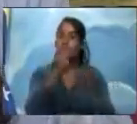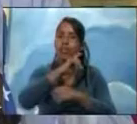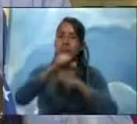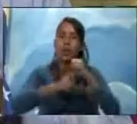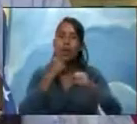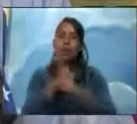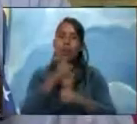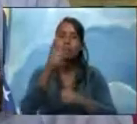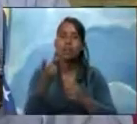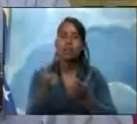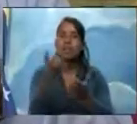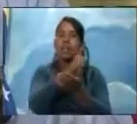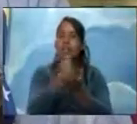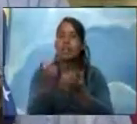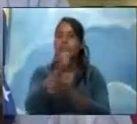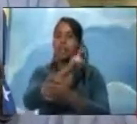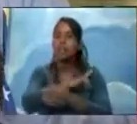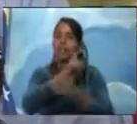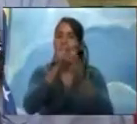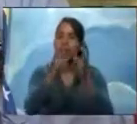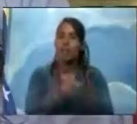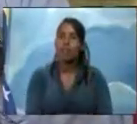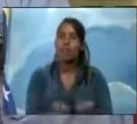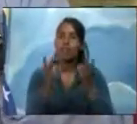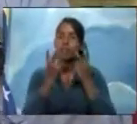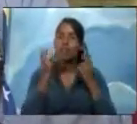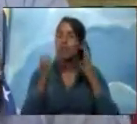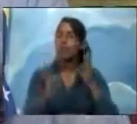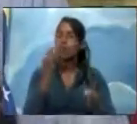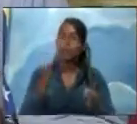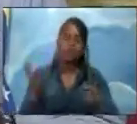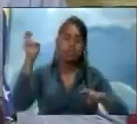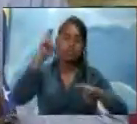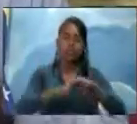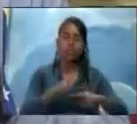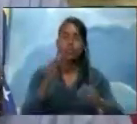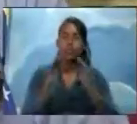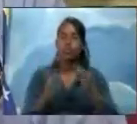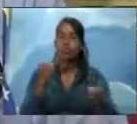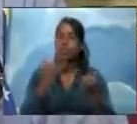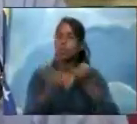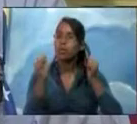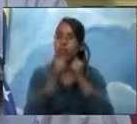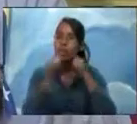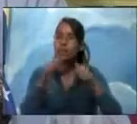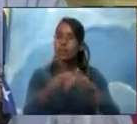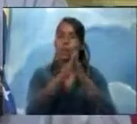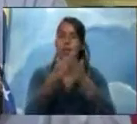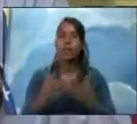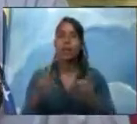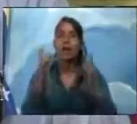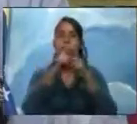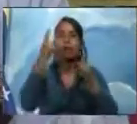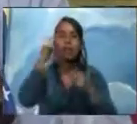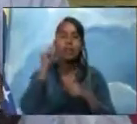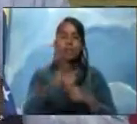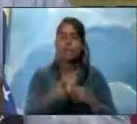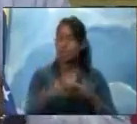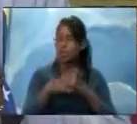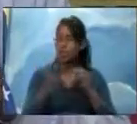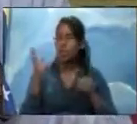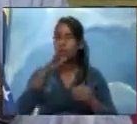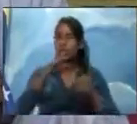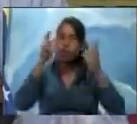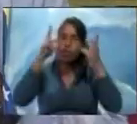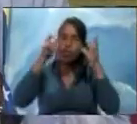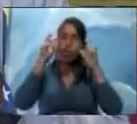obras y el libro de la vida. El juez se sentó a juzgar. Concluyo con esta palabra para usted, cielito, para